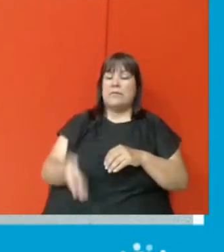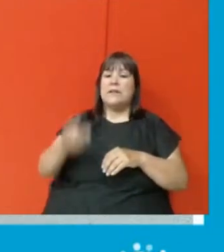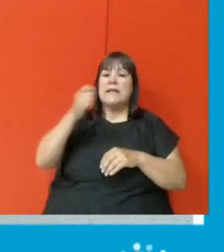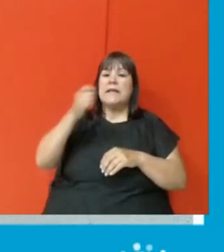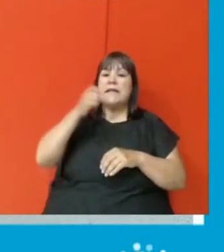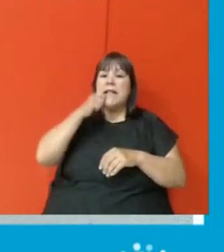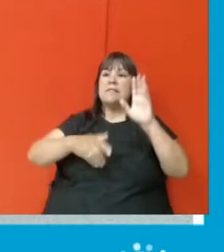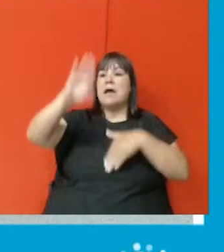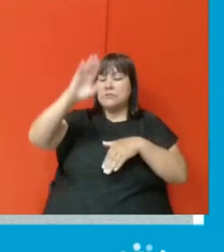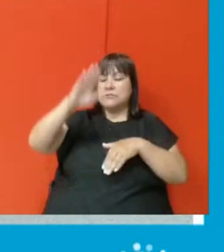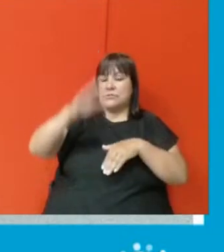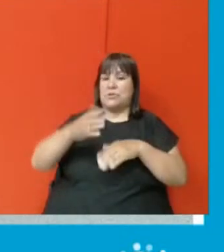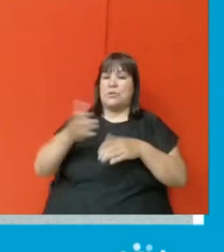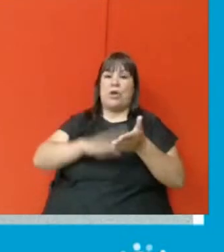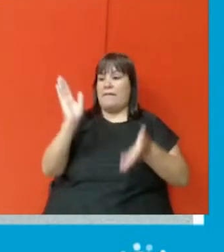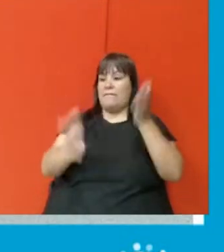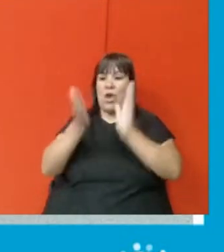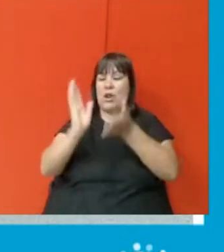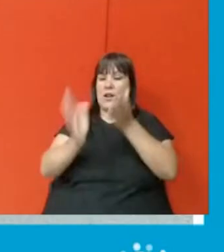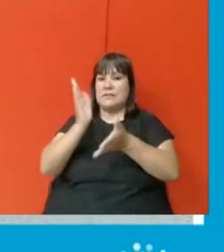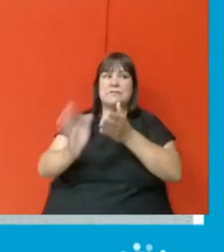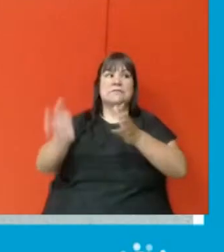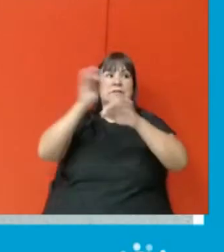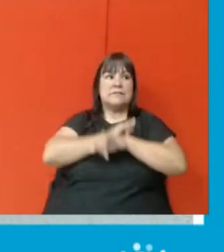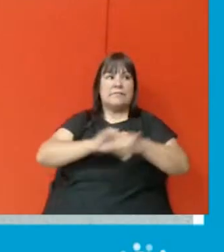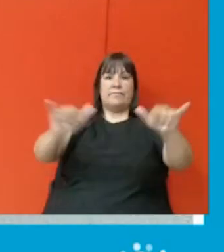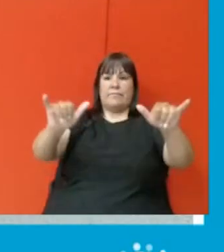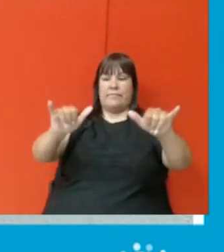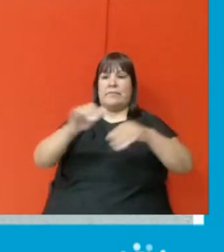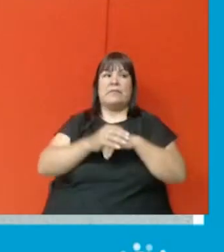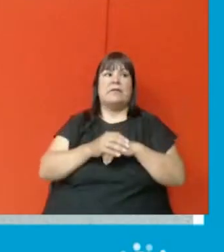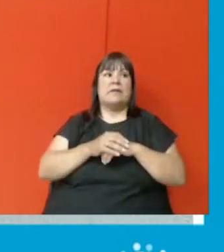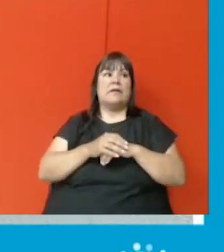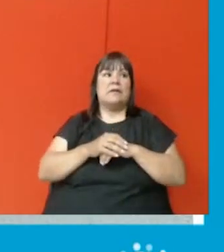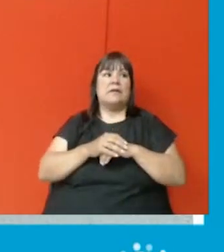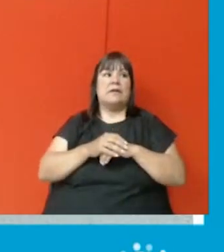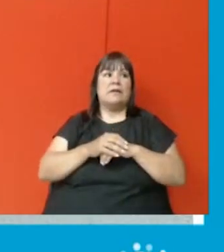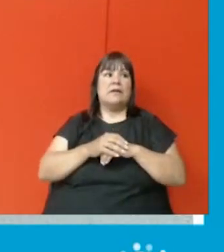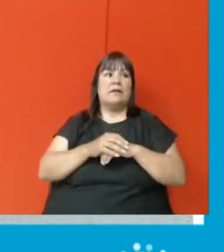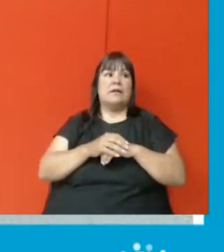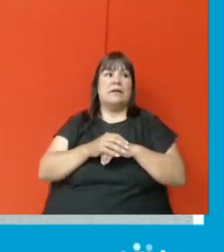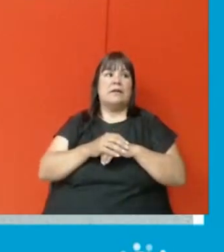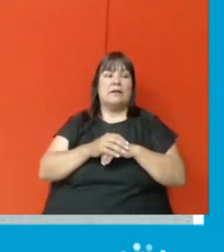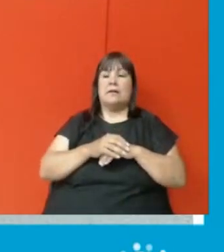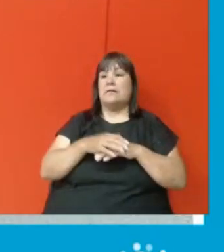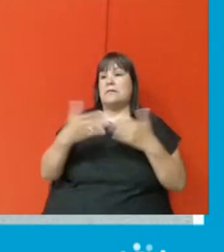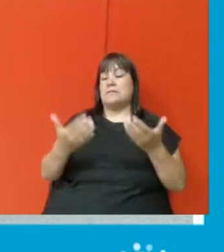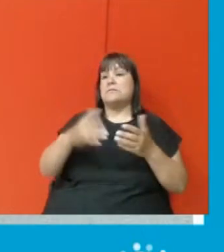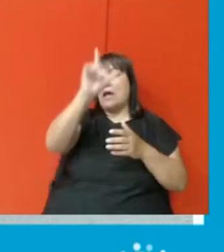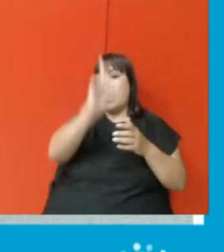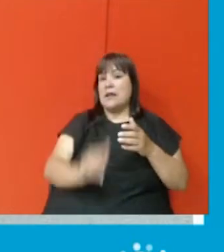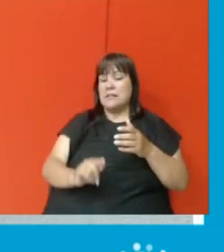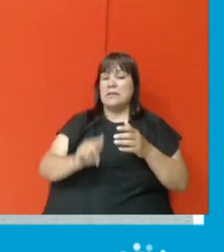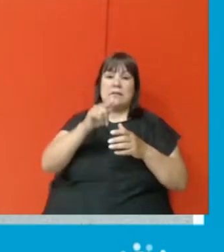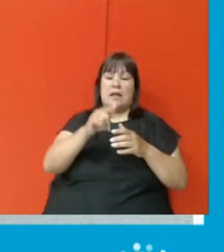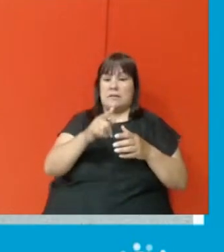es el Día Internacional en todo el mundo y que lo ratifique, el primer país que lo ratificó fue la República Argentina. Bueno, el 15